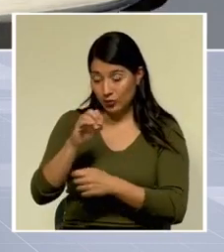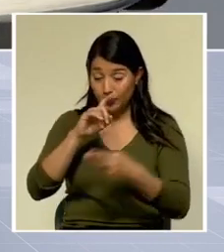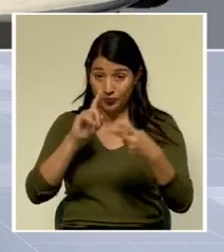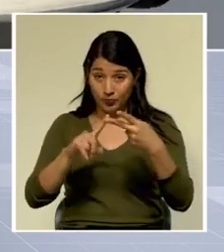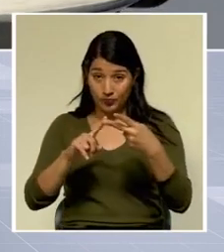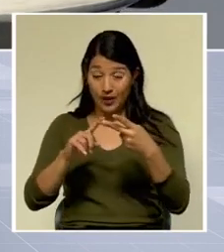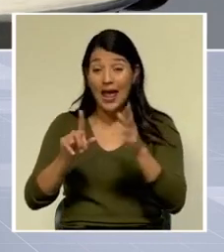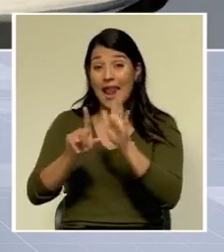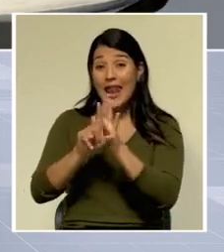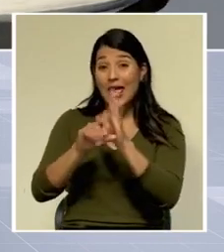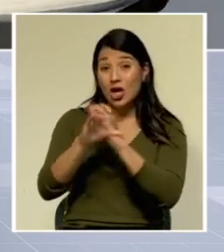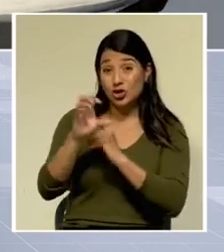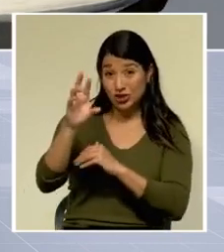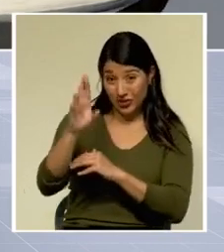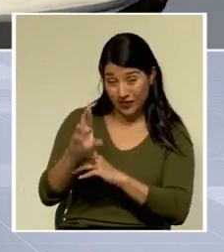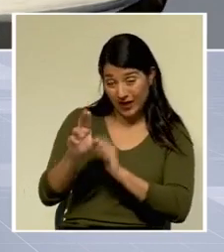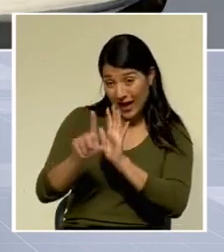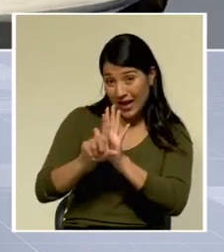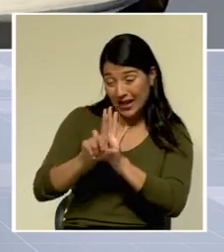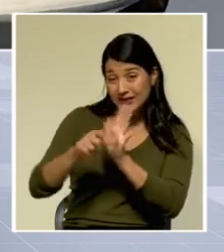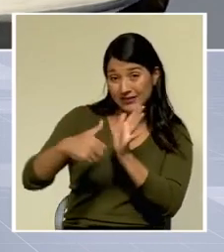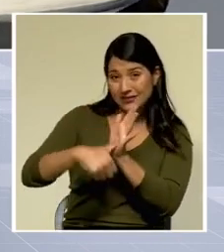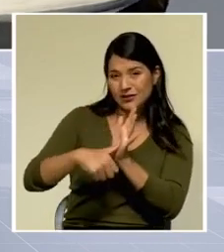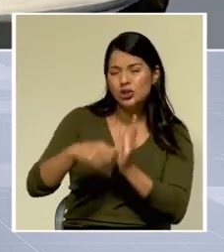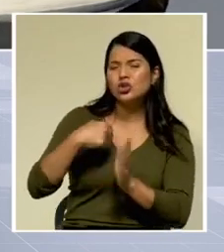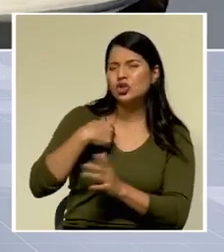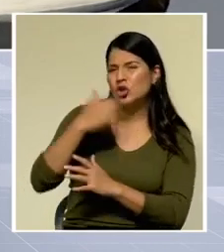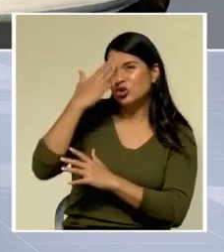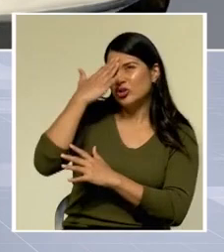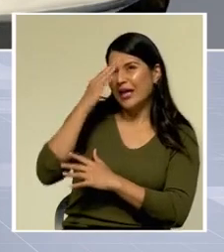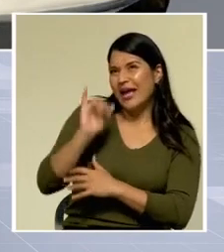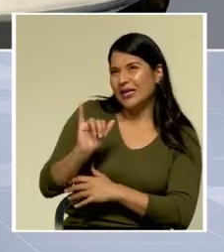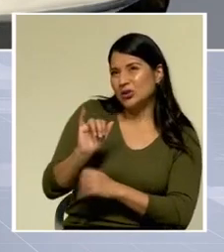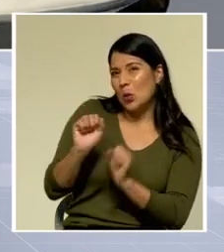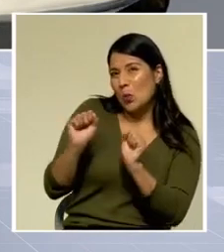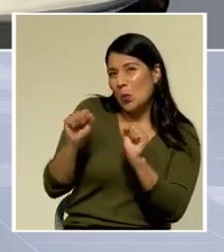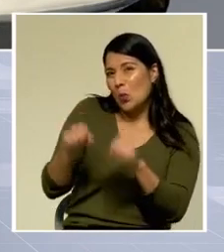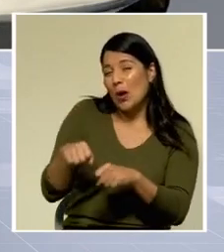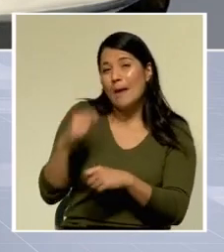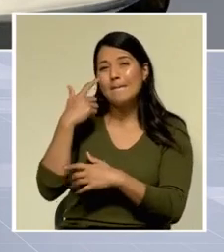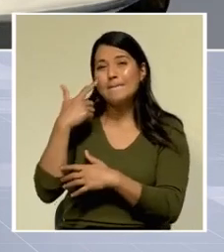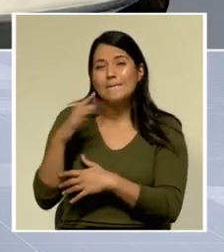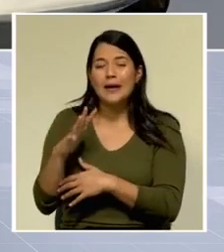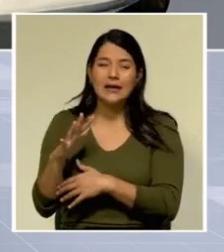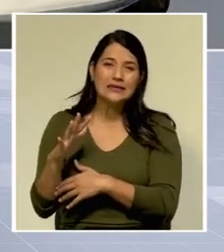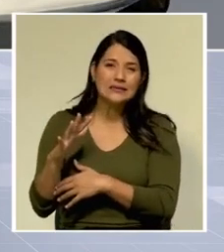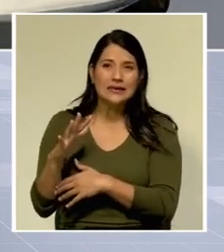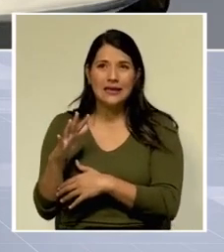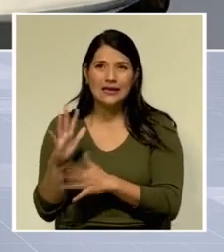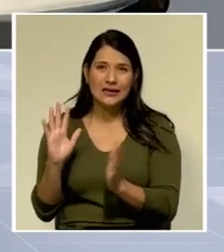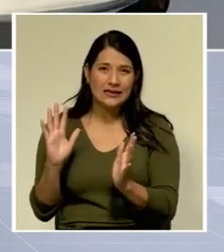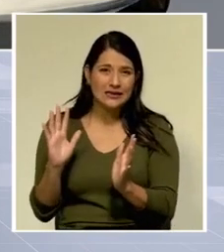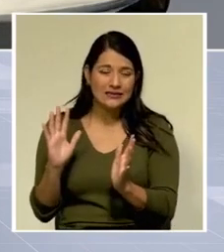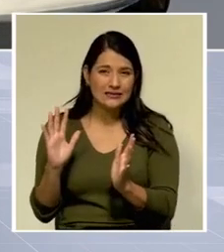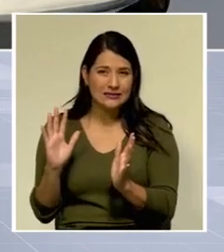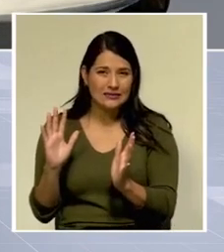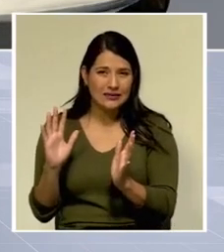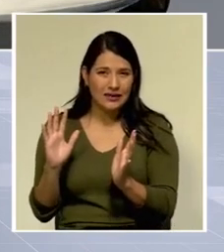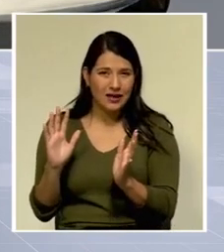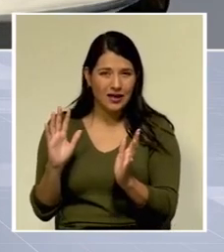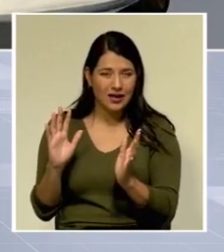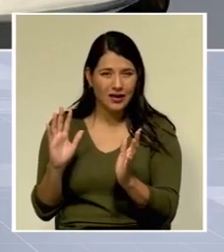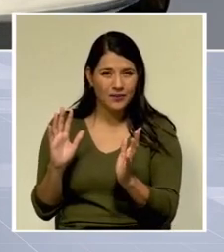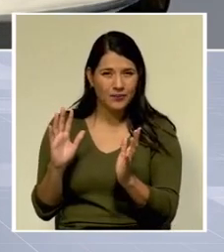la legislación electoral, yo sé que esto puede sonar, digamos, una paradoja, pero efectivamente la hace